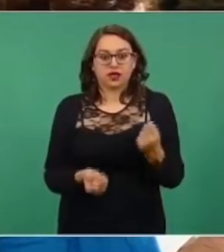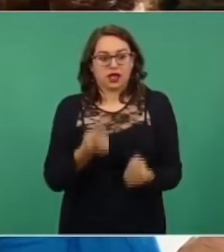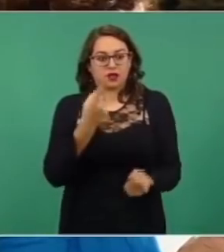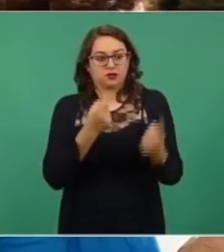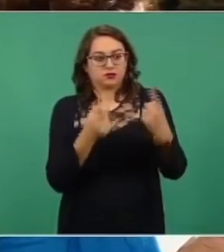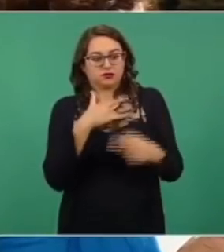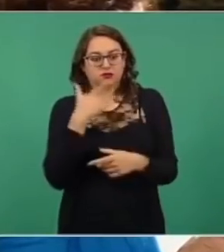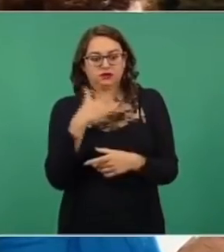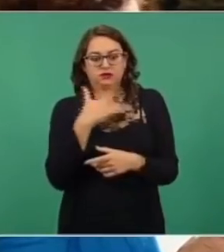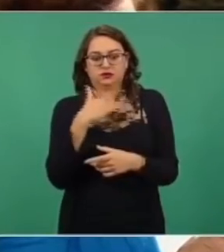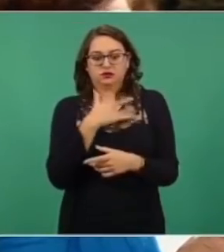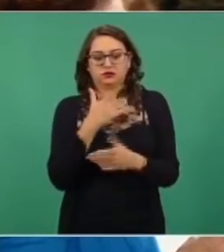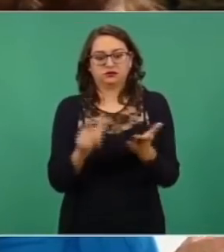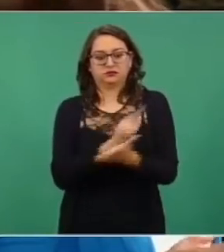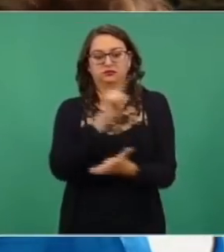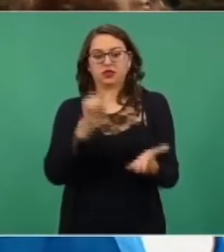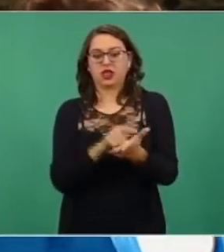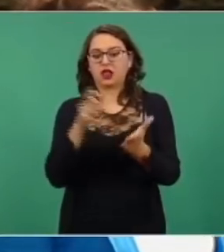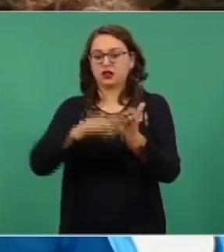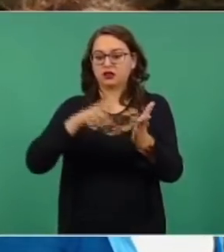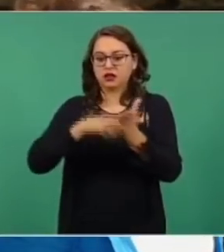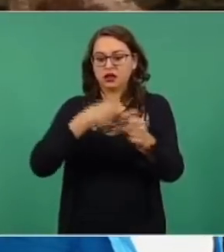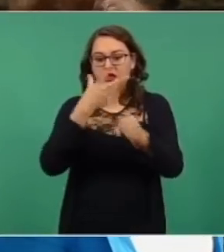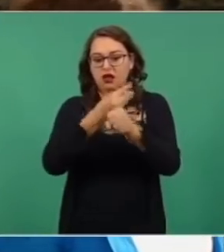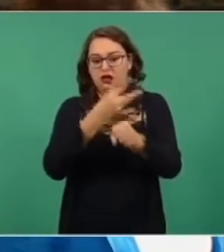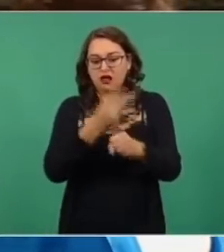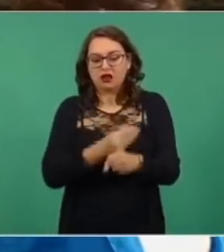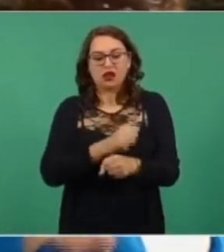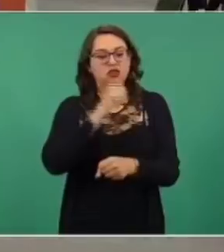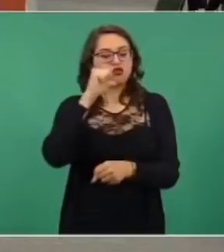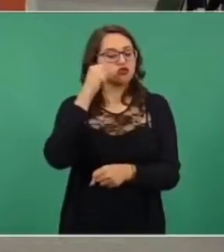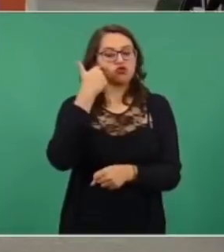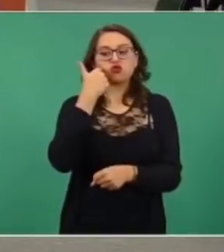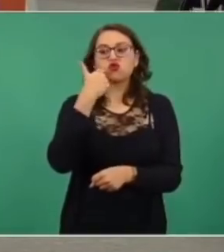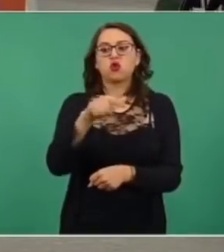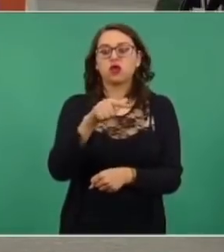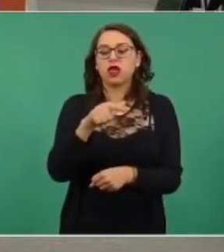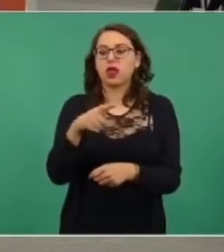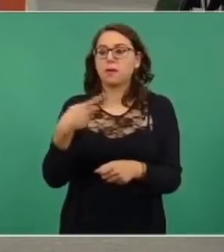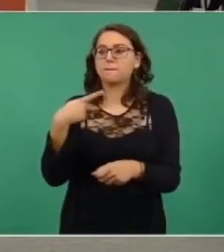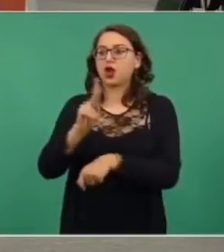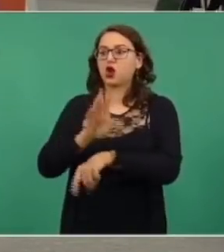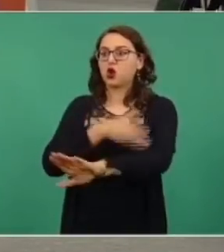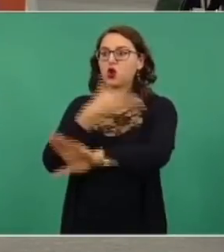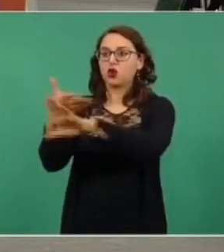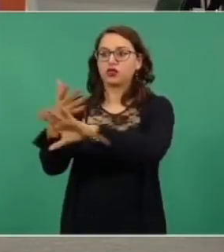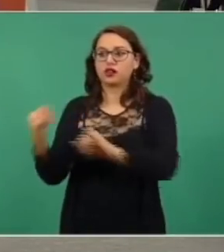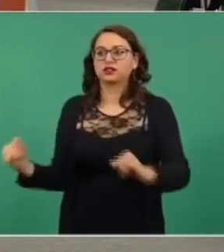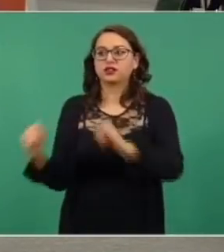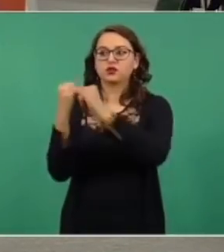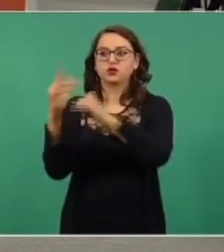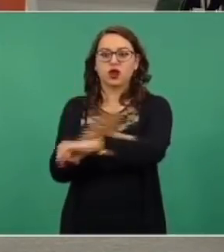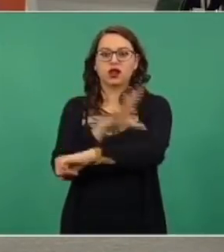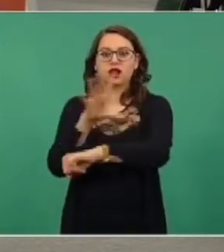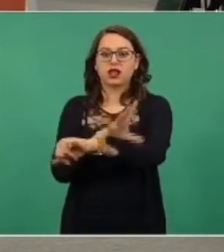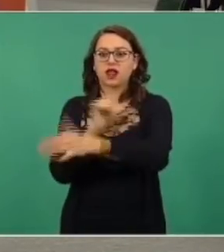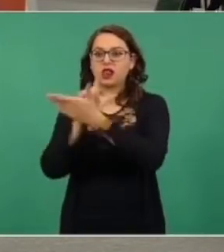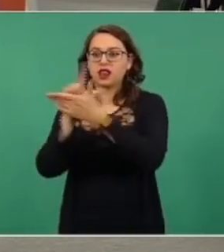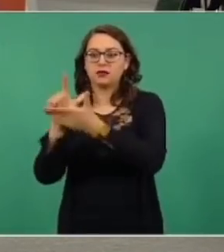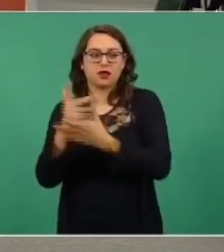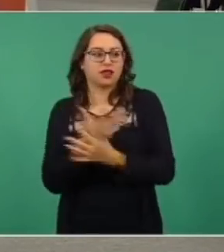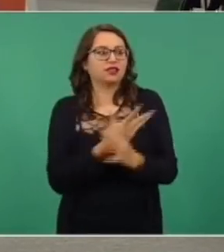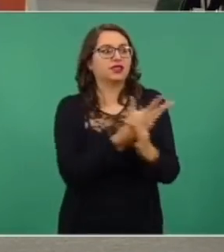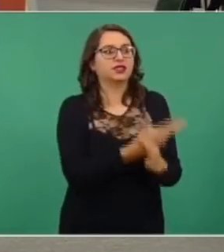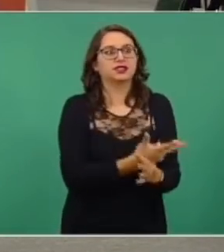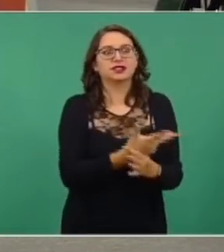desahuciaron este tipo de institutos, por ejemplo, el de de electricidad y energías limpias, ellos que han estado afirmando